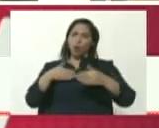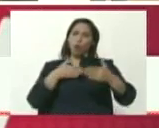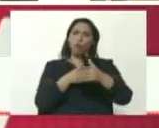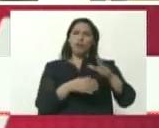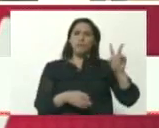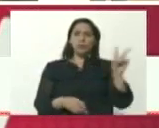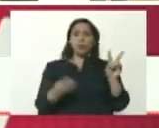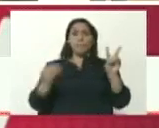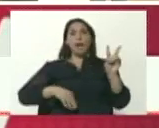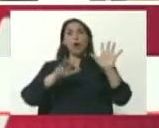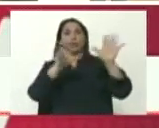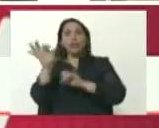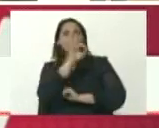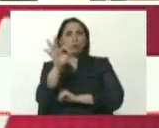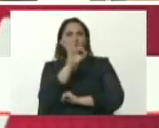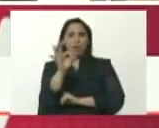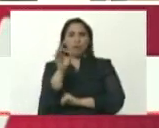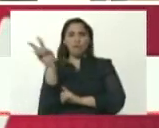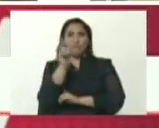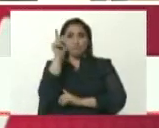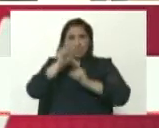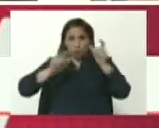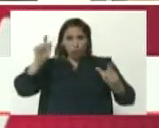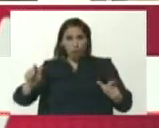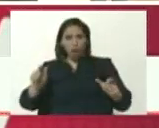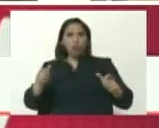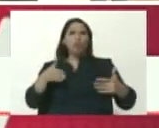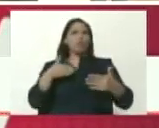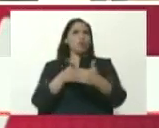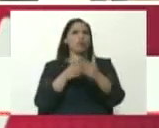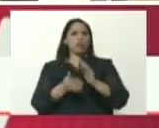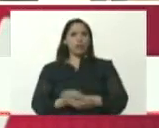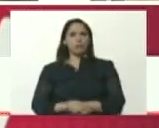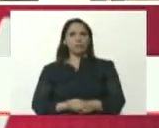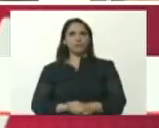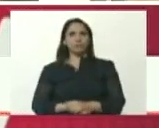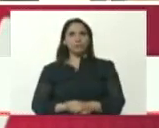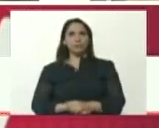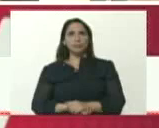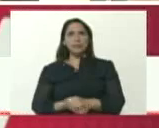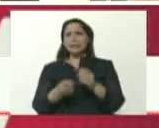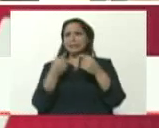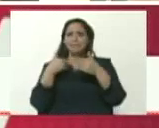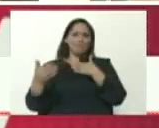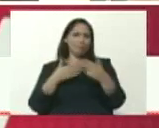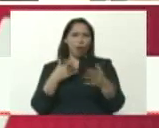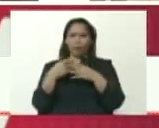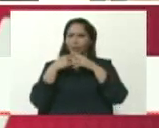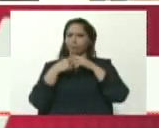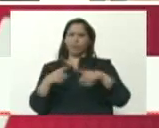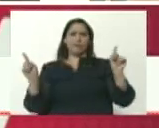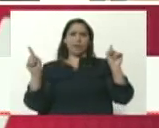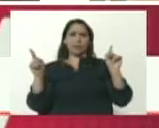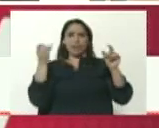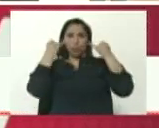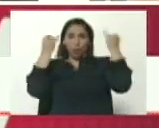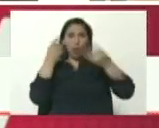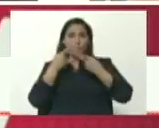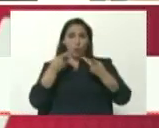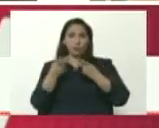Más del 80% de los venezolanos está en contra, más allá de las diferencias ideológicas y políticas.